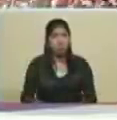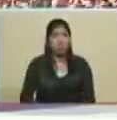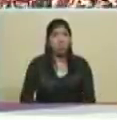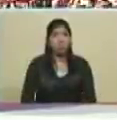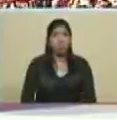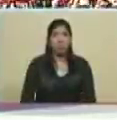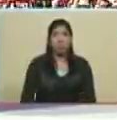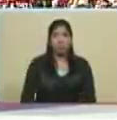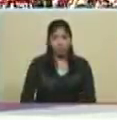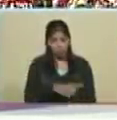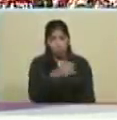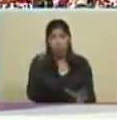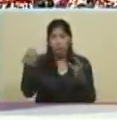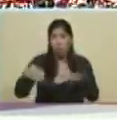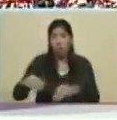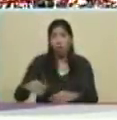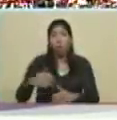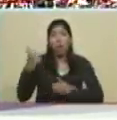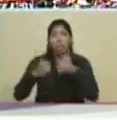Que se lance Ramos Alú.